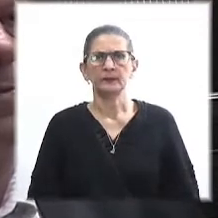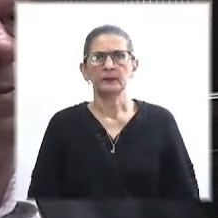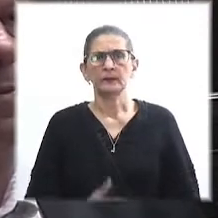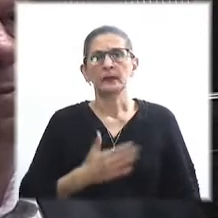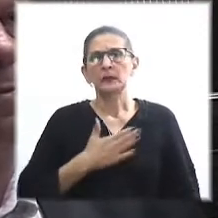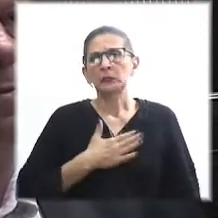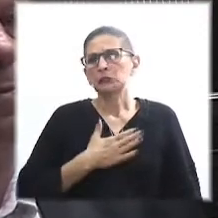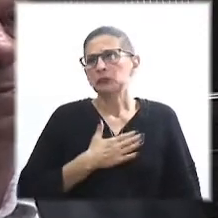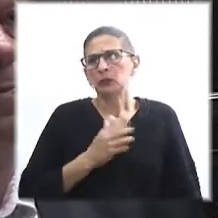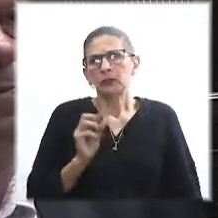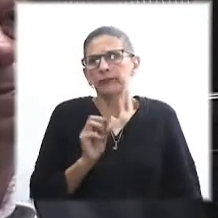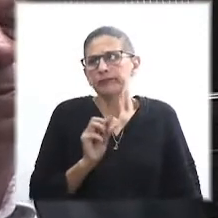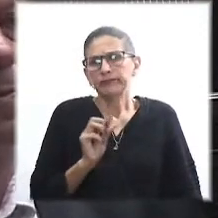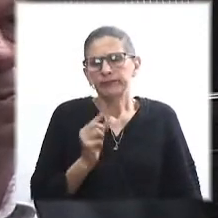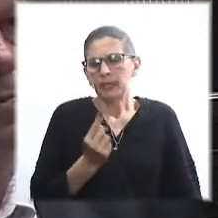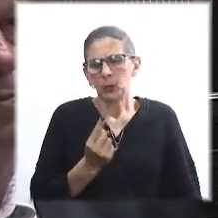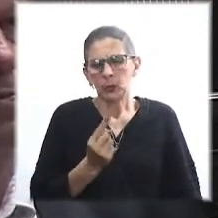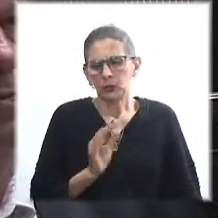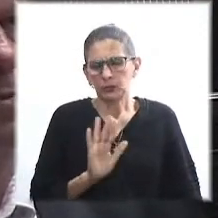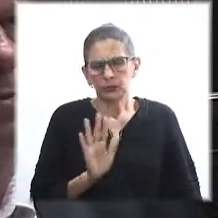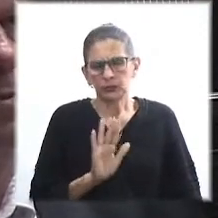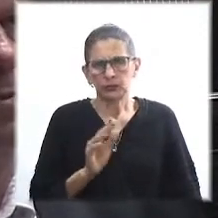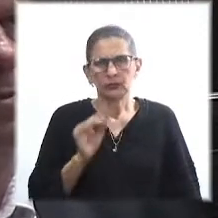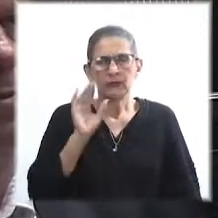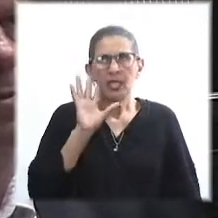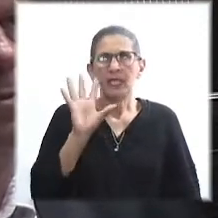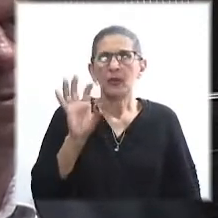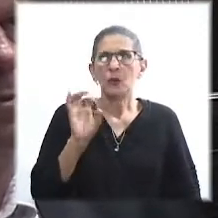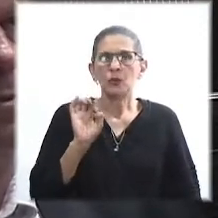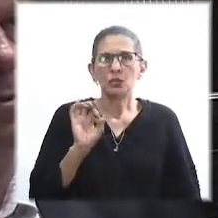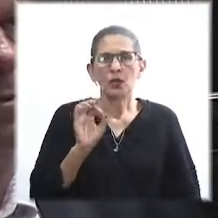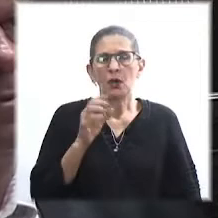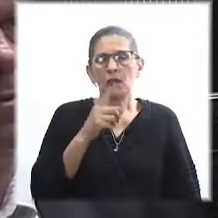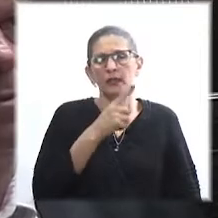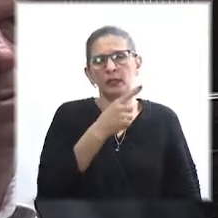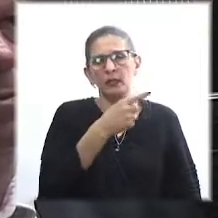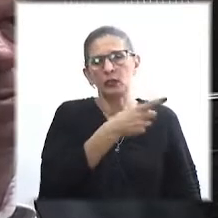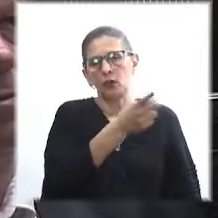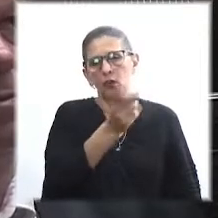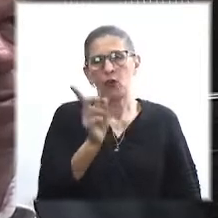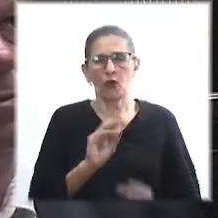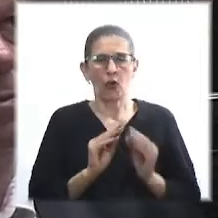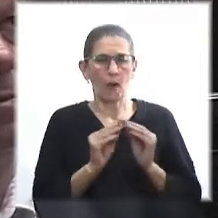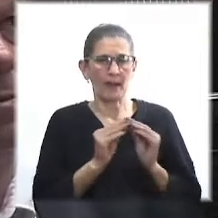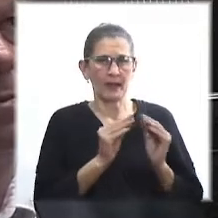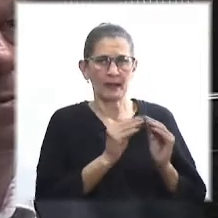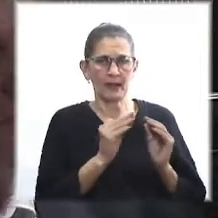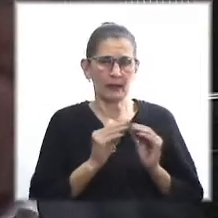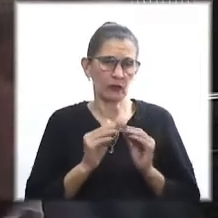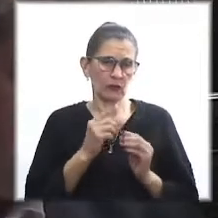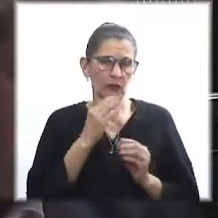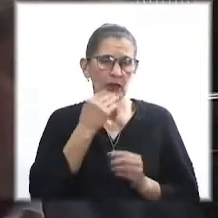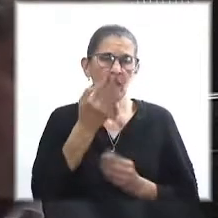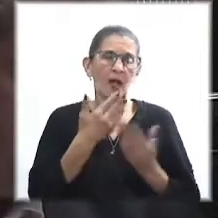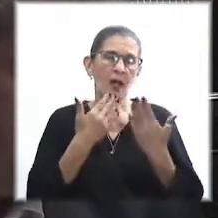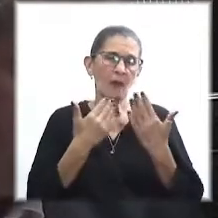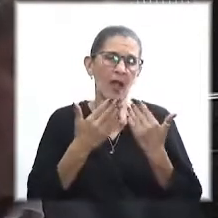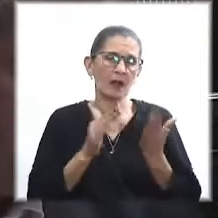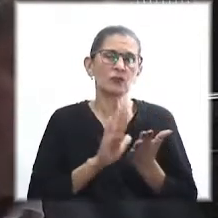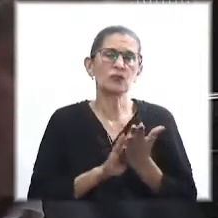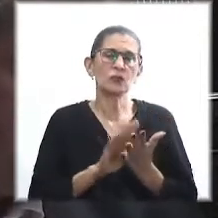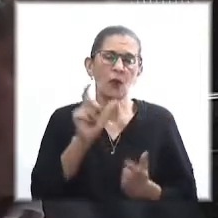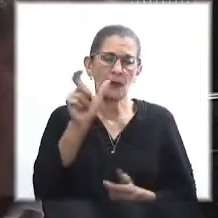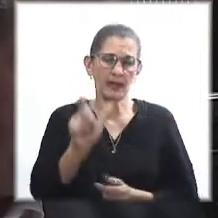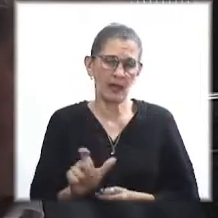Yo, en pocos minutos, luego de escuchar las excelentes participaciones de los compañeros legisladores que hablaron sobre el perfil del